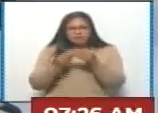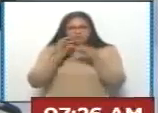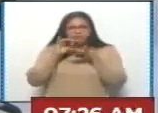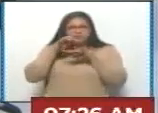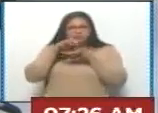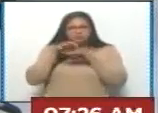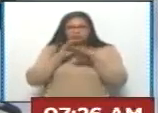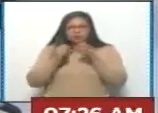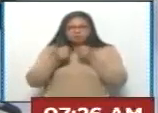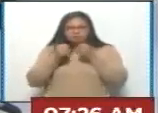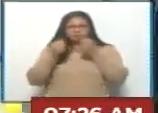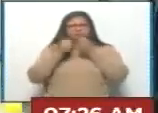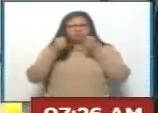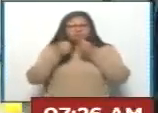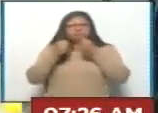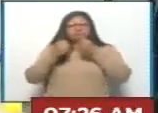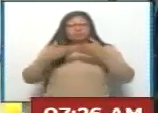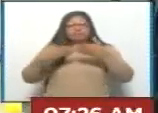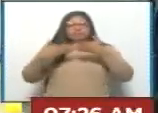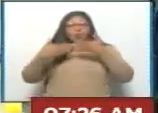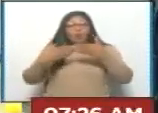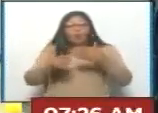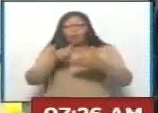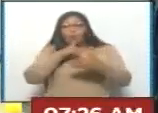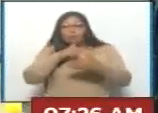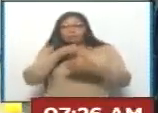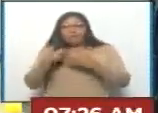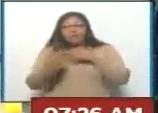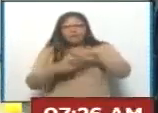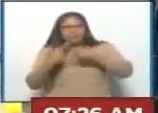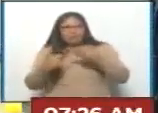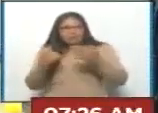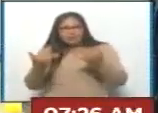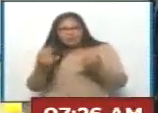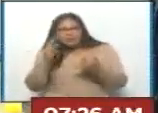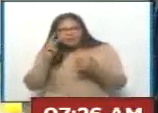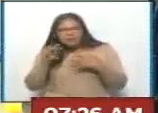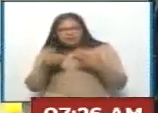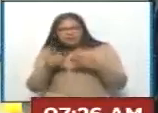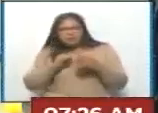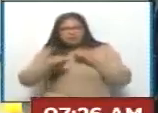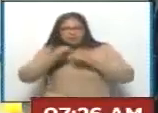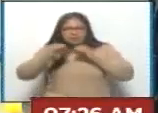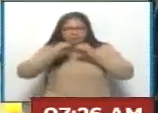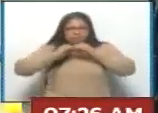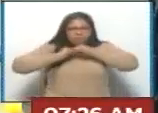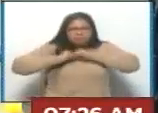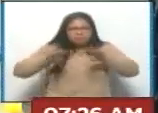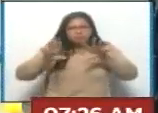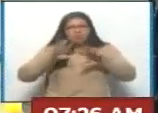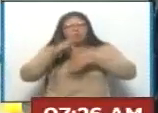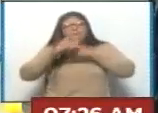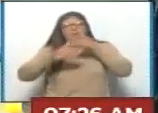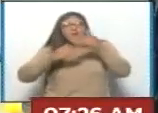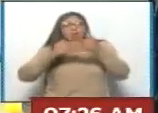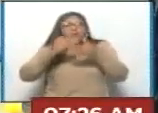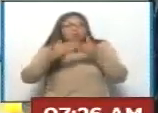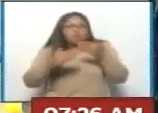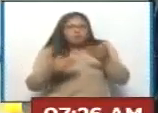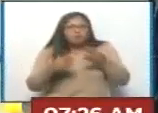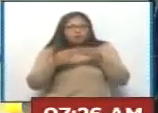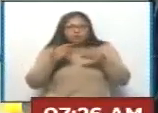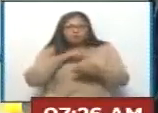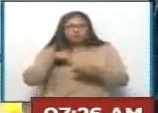desbordara esa revolución que ya estaba en cierne, que ya estaba desplegándose progresivamente en el seno de